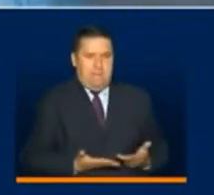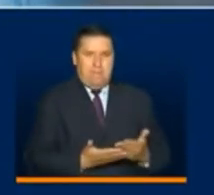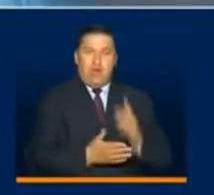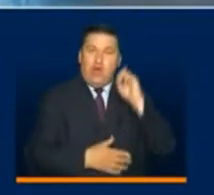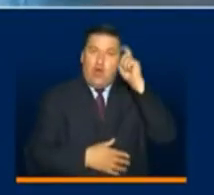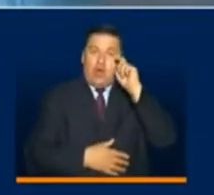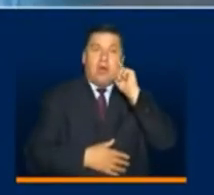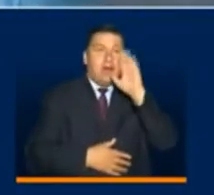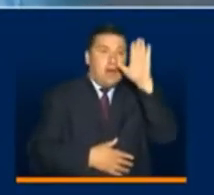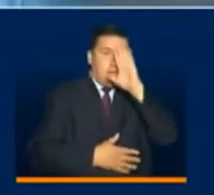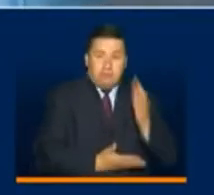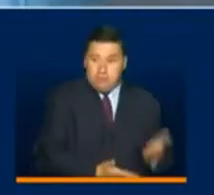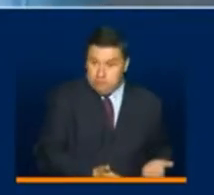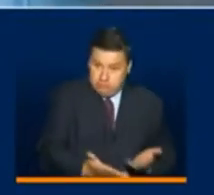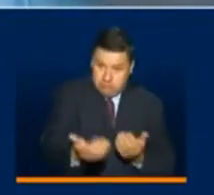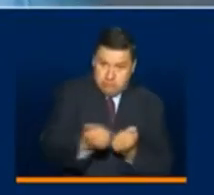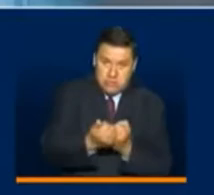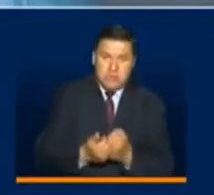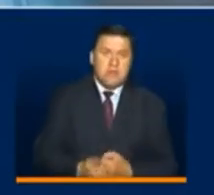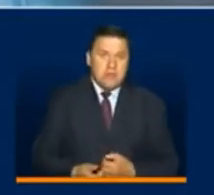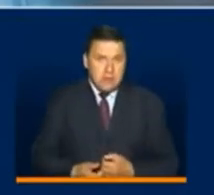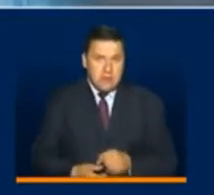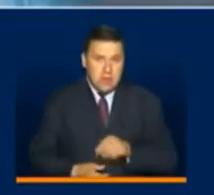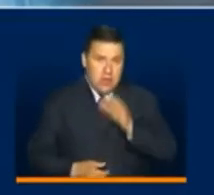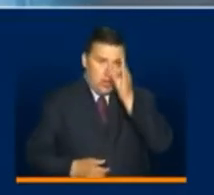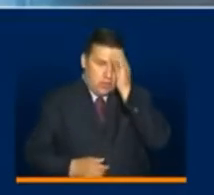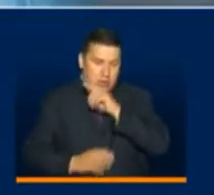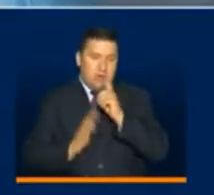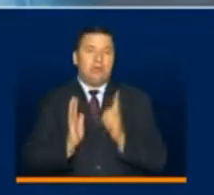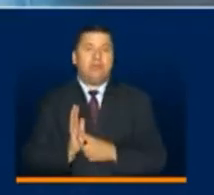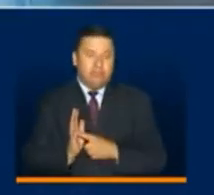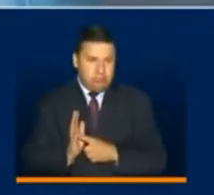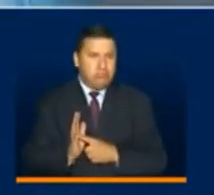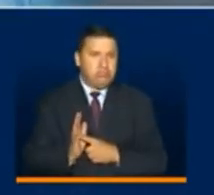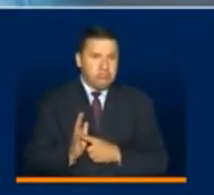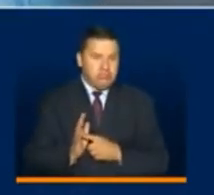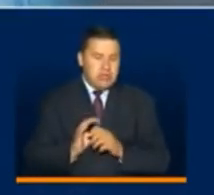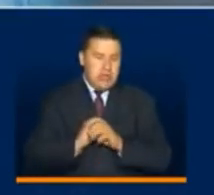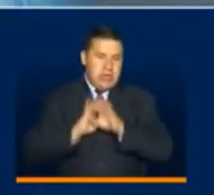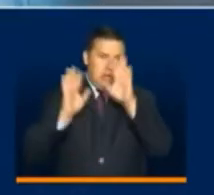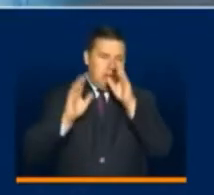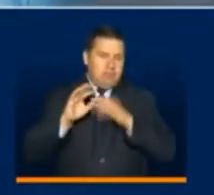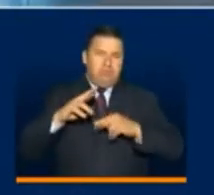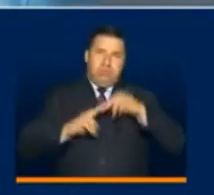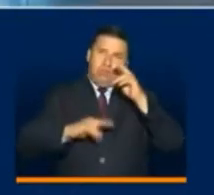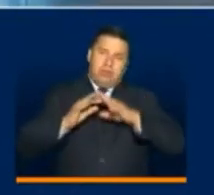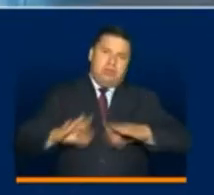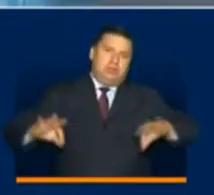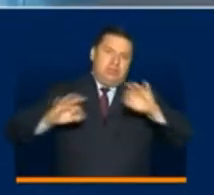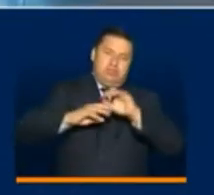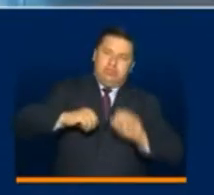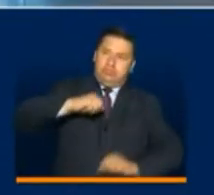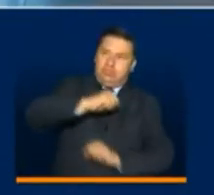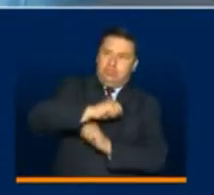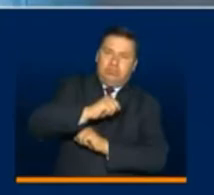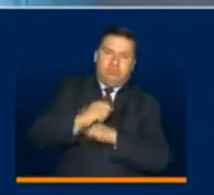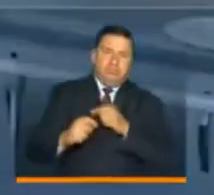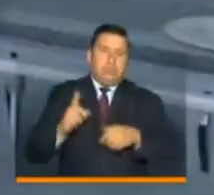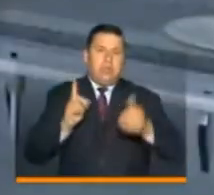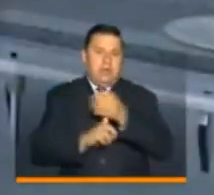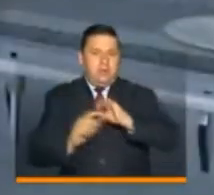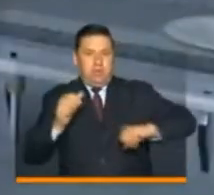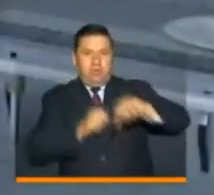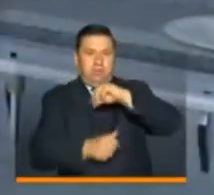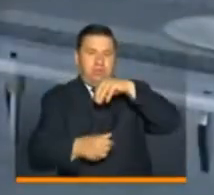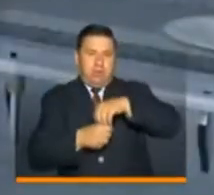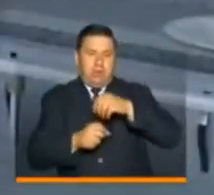por el gobierno nacional. Lo hecho en este hospital, presidente, puede ser sin duda la obra más importante de infraestructura que hayamos